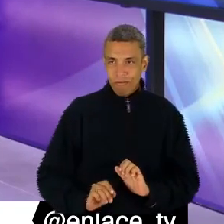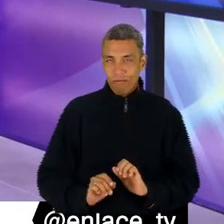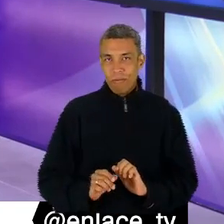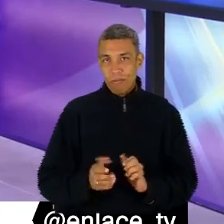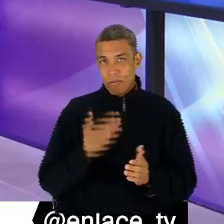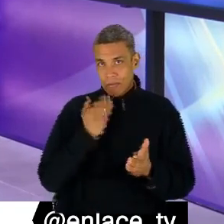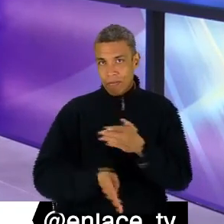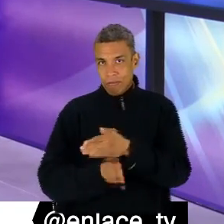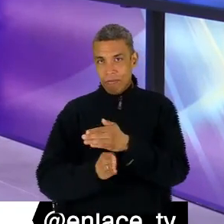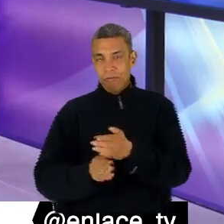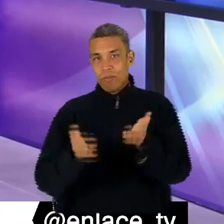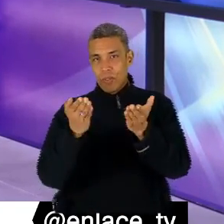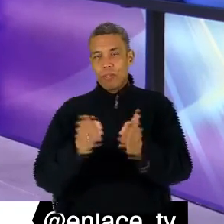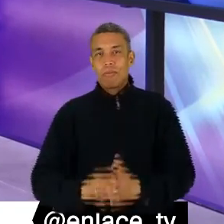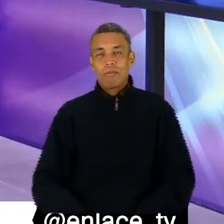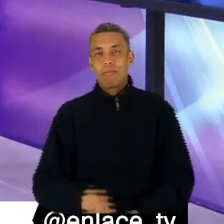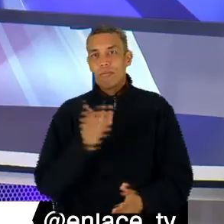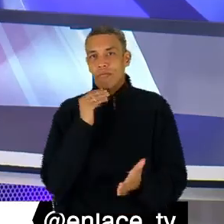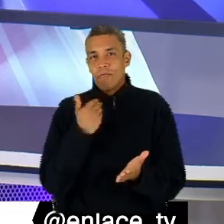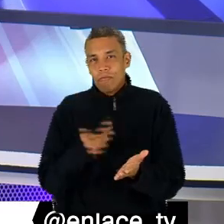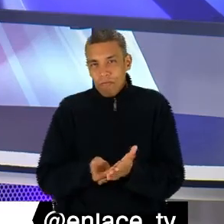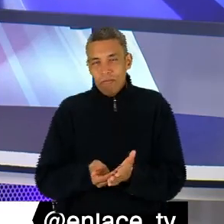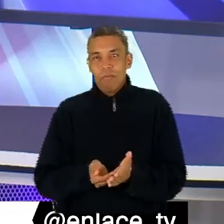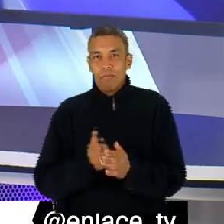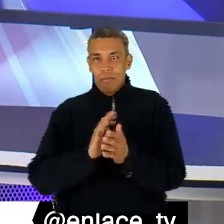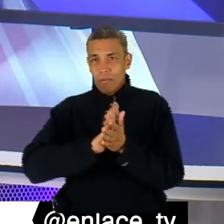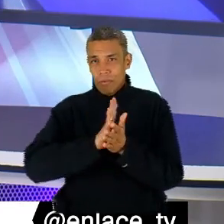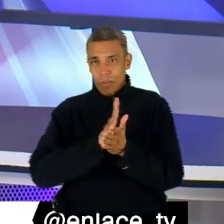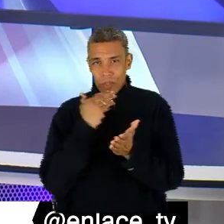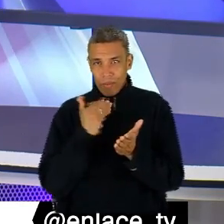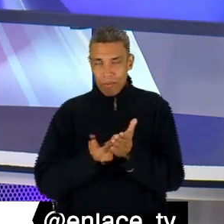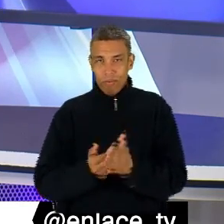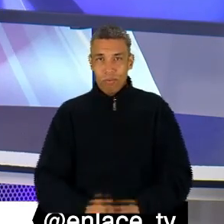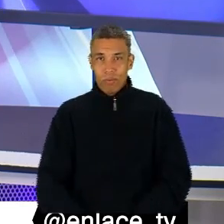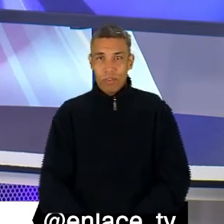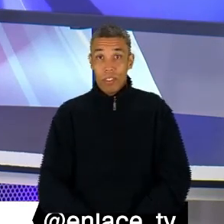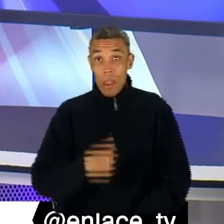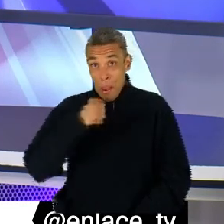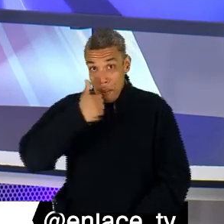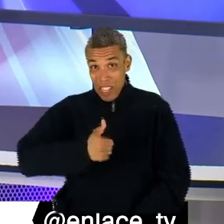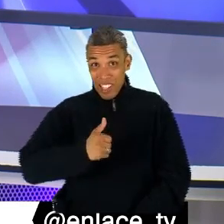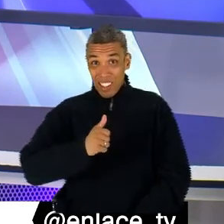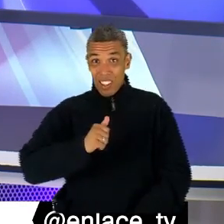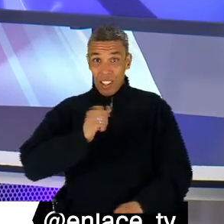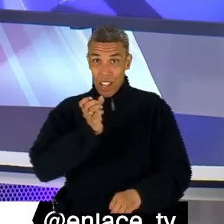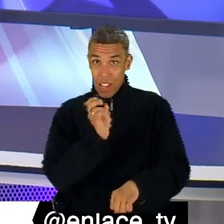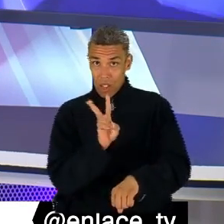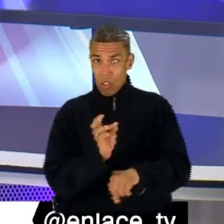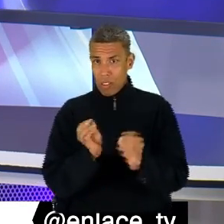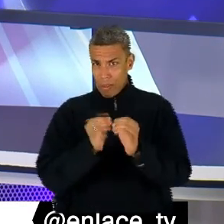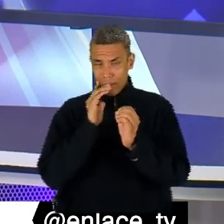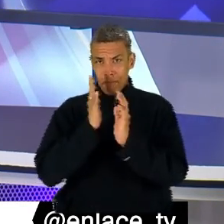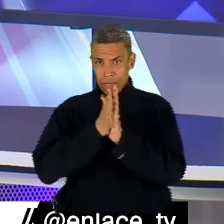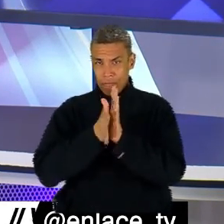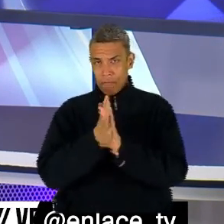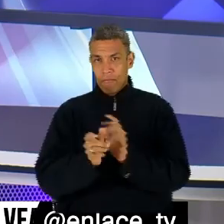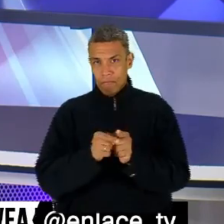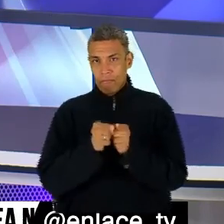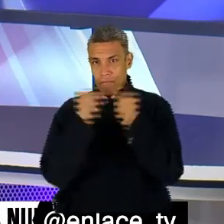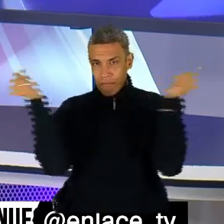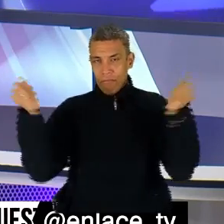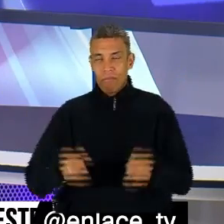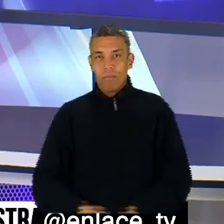estudio. Gracias, Luzmery, por su información, que por supuesto estaremos ampliando mañana en nuestra emisión del mediodía. Y se cumple a esta hora segundo